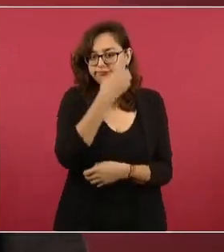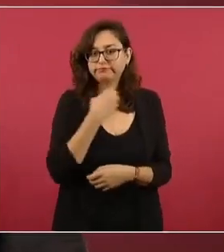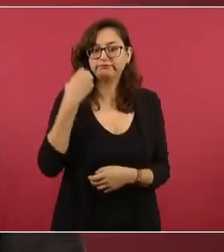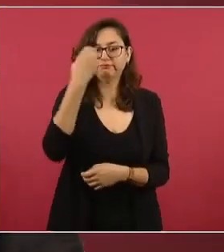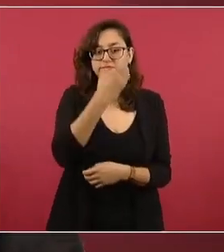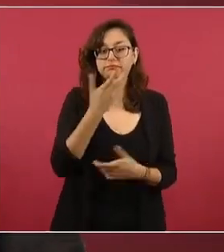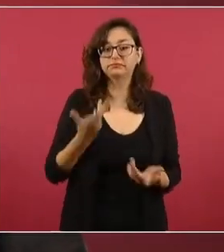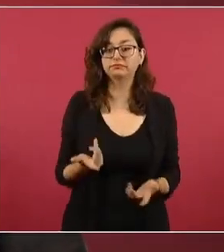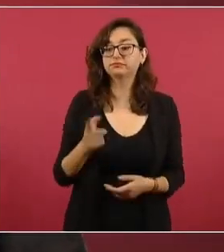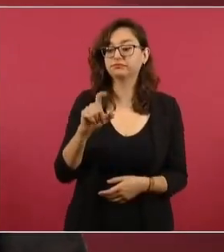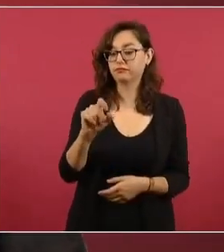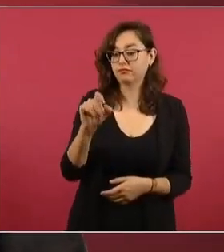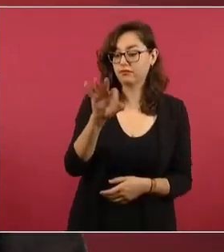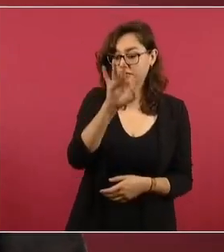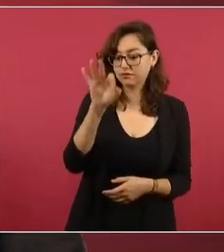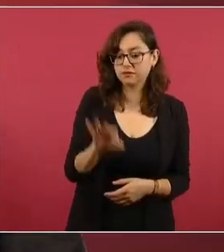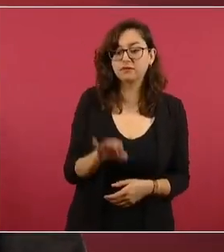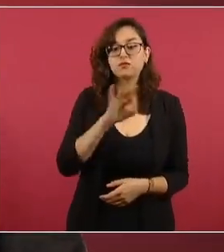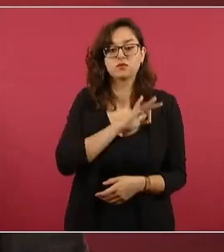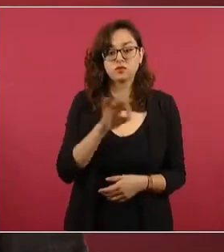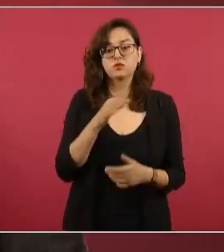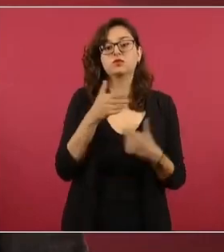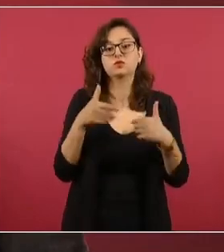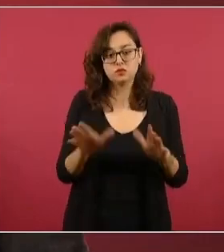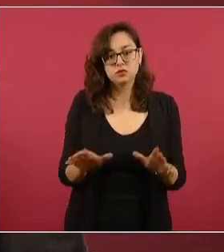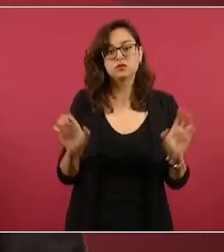20% podrían agregarse a estas